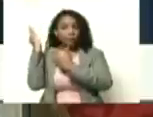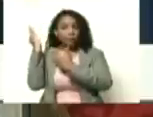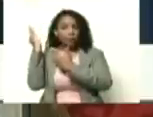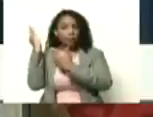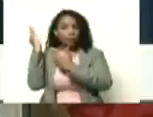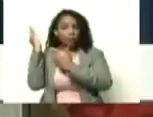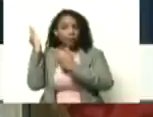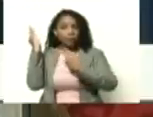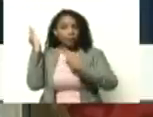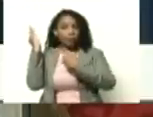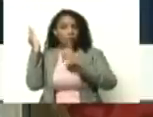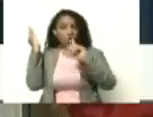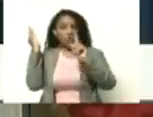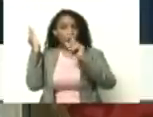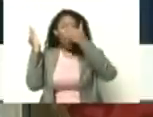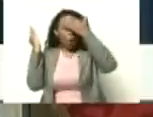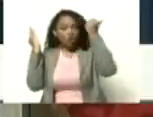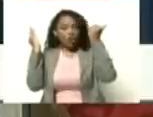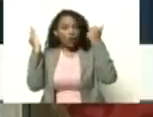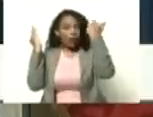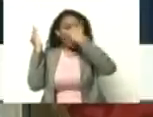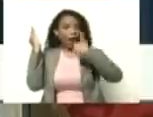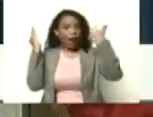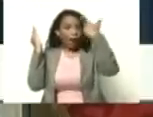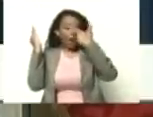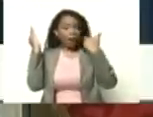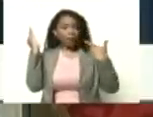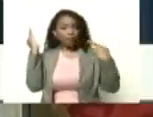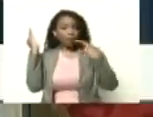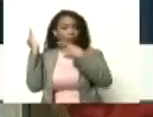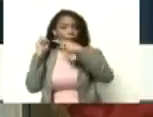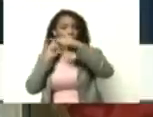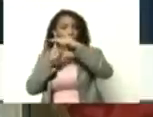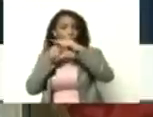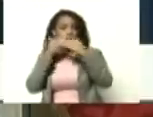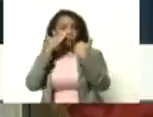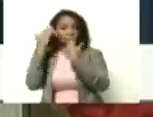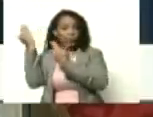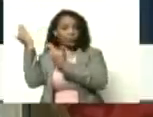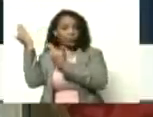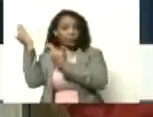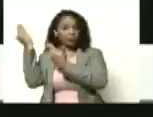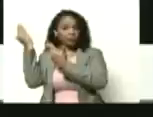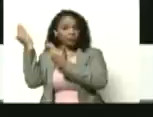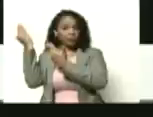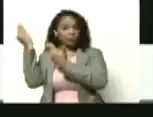no olvidemos para identificar el personaje